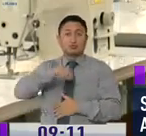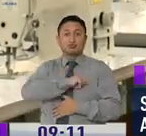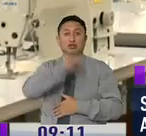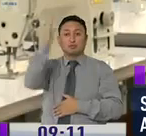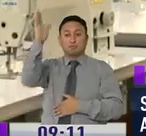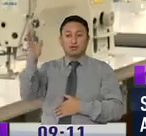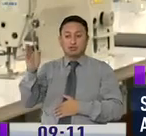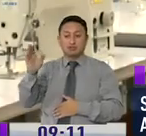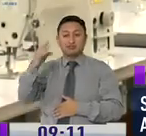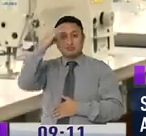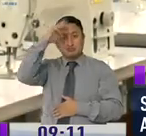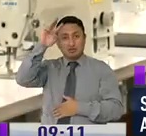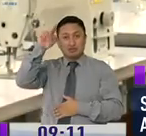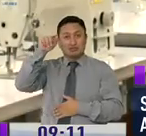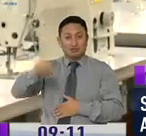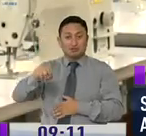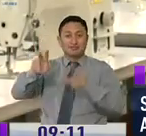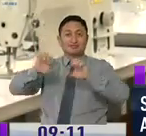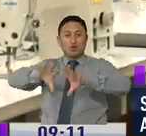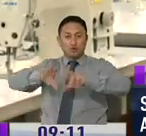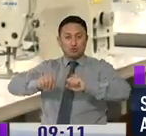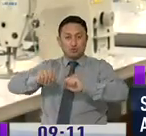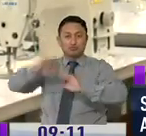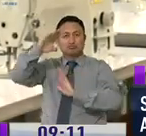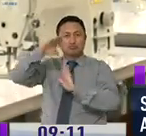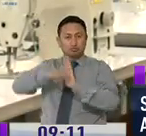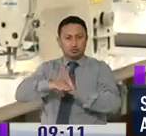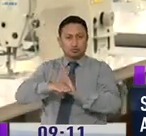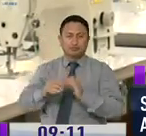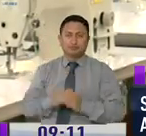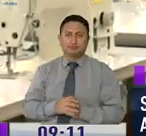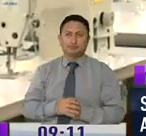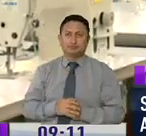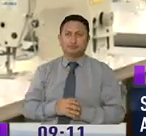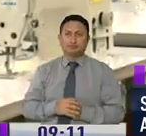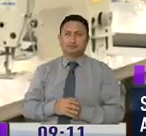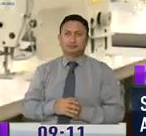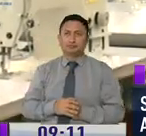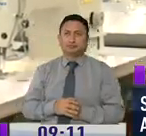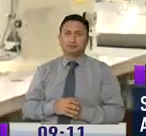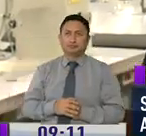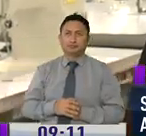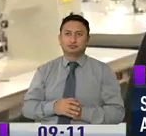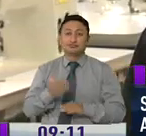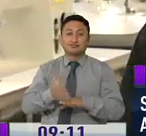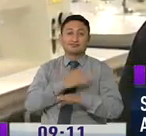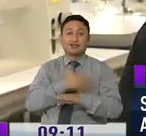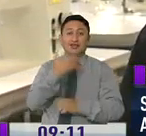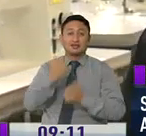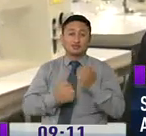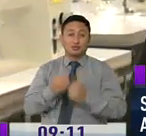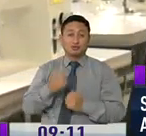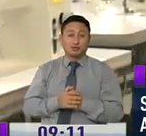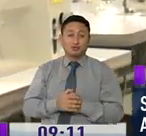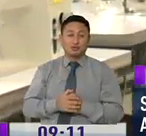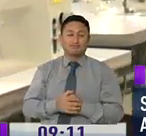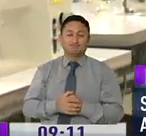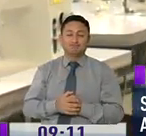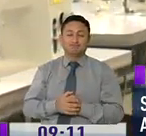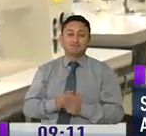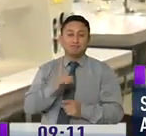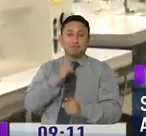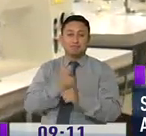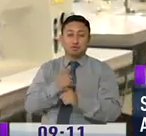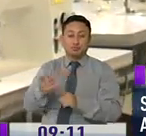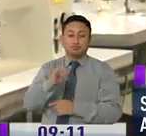Brasil, en México, y que han permitido que esos países logren parar una oleada de corrupción que les aquejó en muchos de sus momentos. Por eso, en